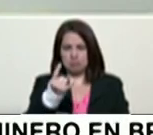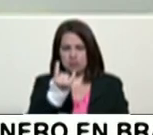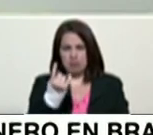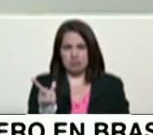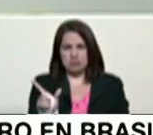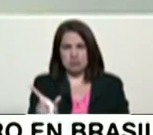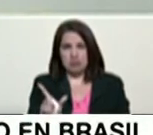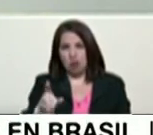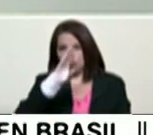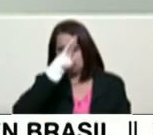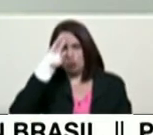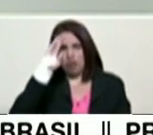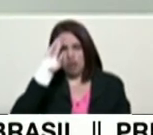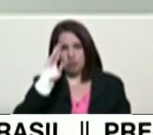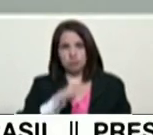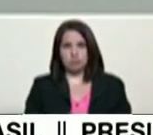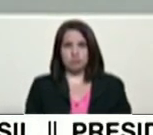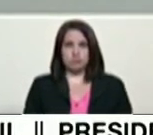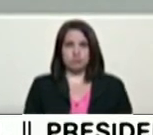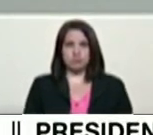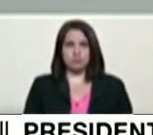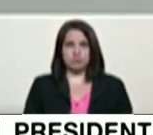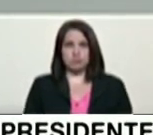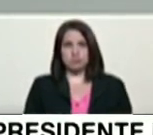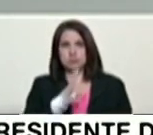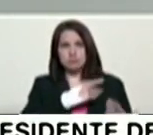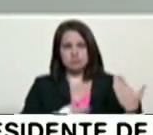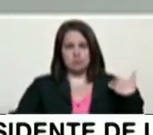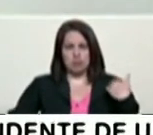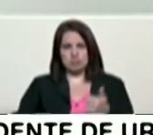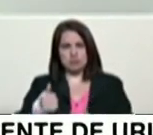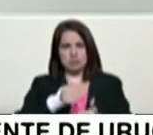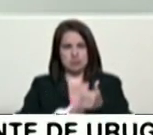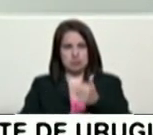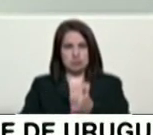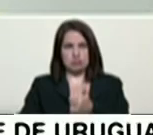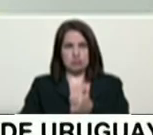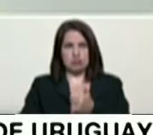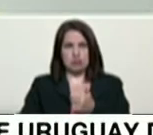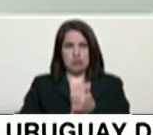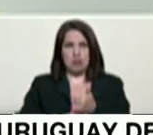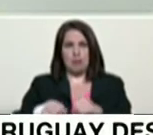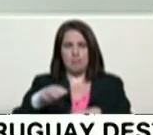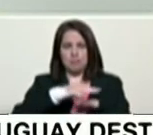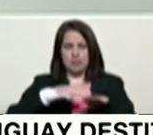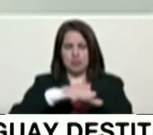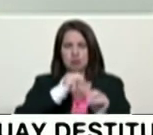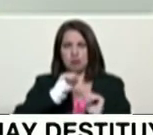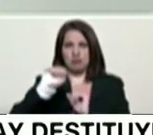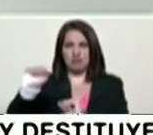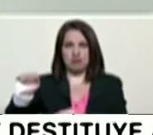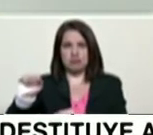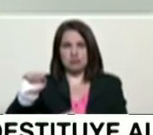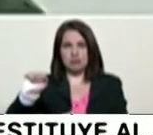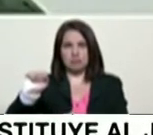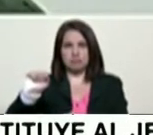pcv diosdado cabello el vicepresidente de soberanía política general en jefe ministro de la defensa vladimir padrino